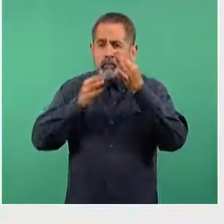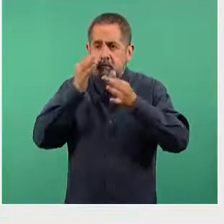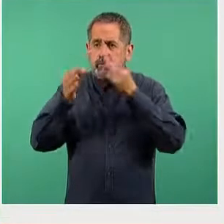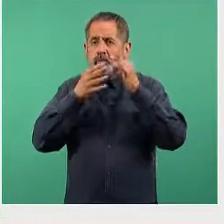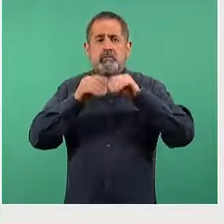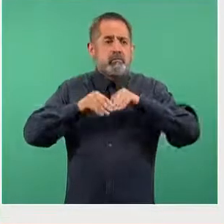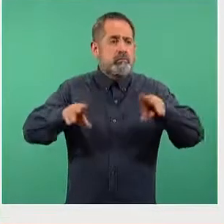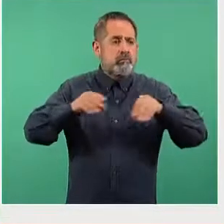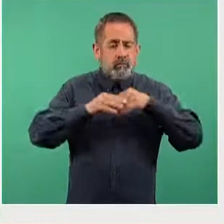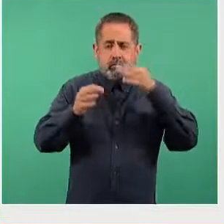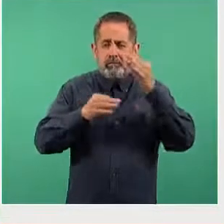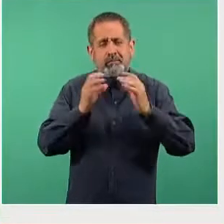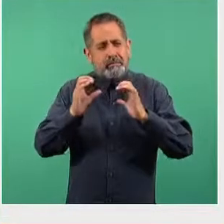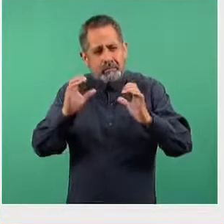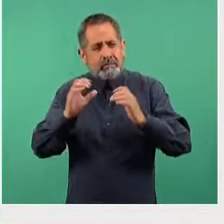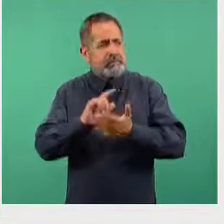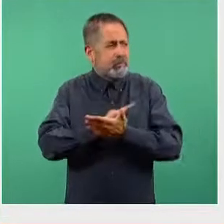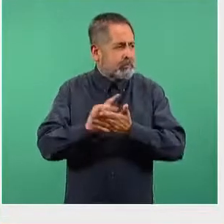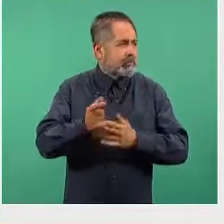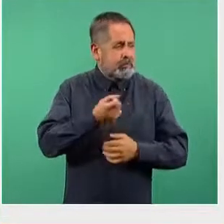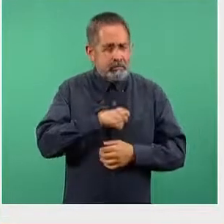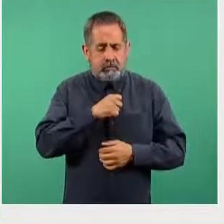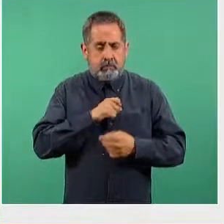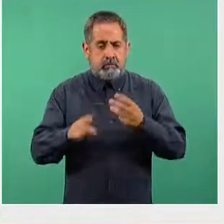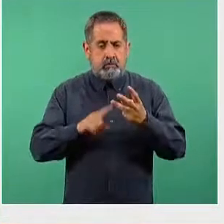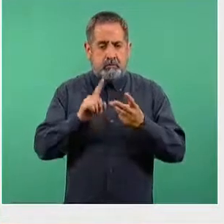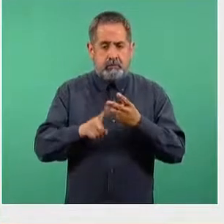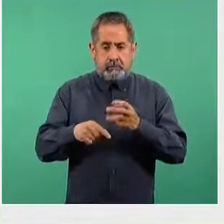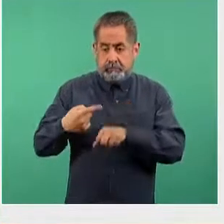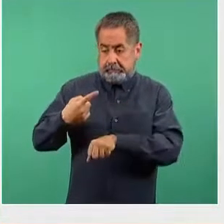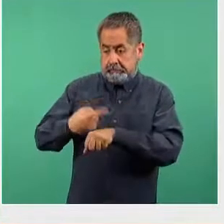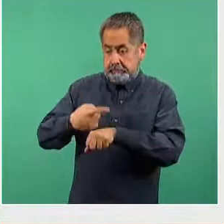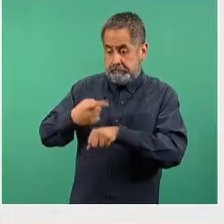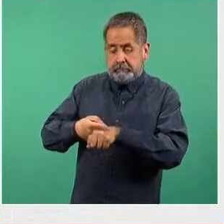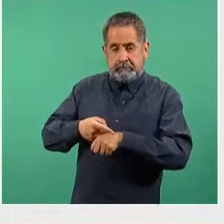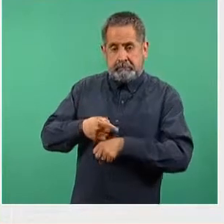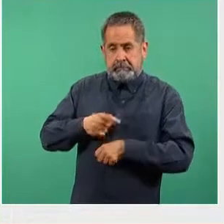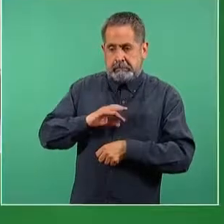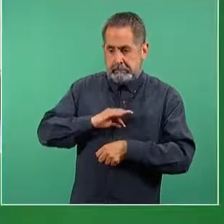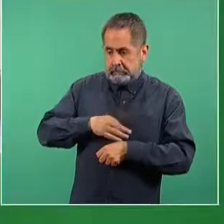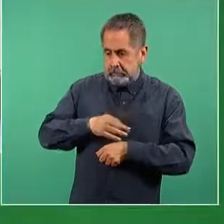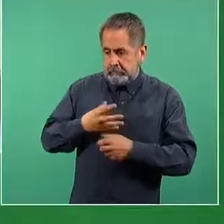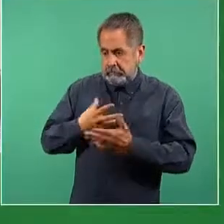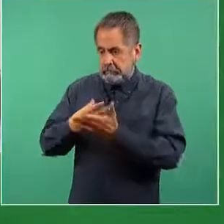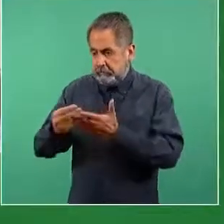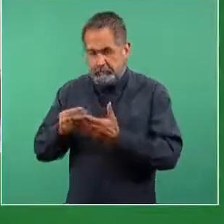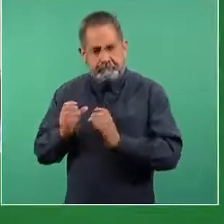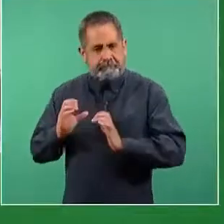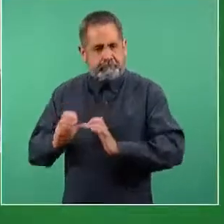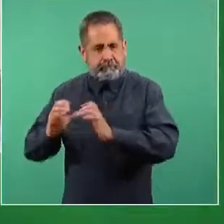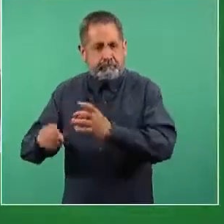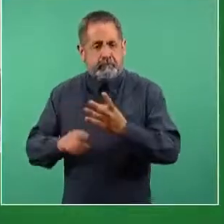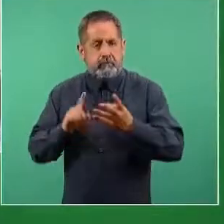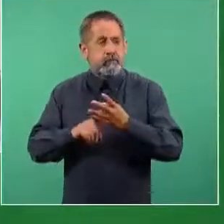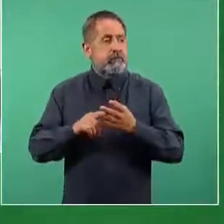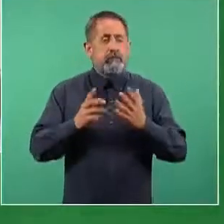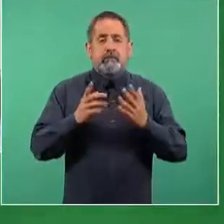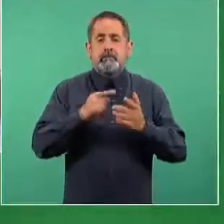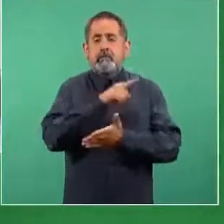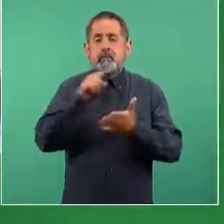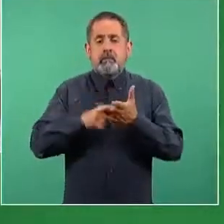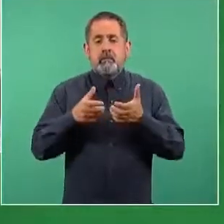de la salud y fomento sanitario, control de enfermedades transmisibles por vector, desinfección de sitios